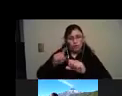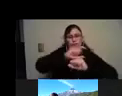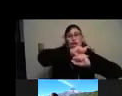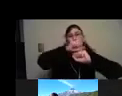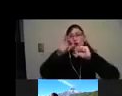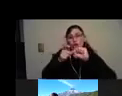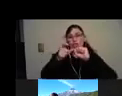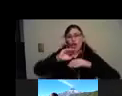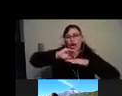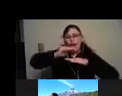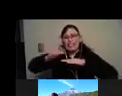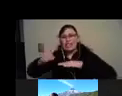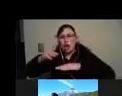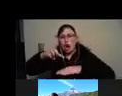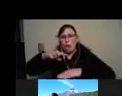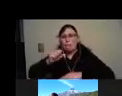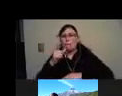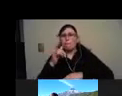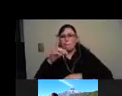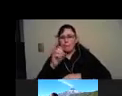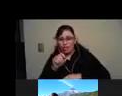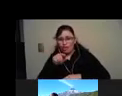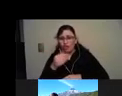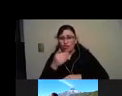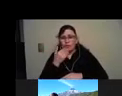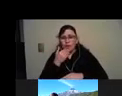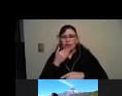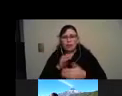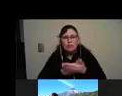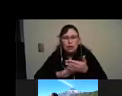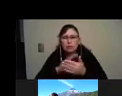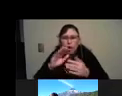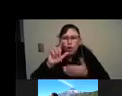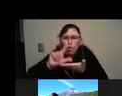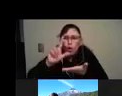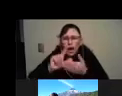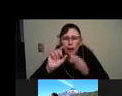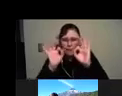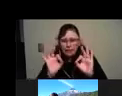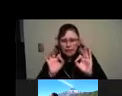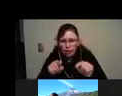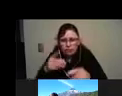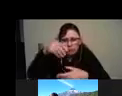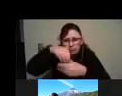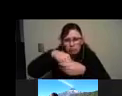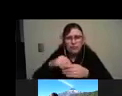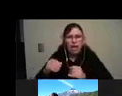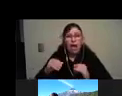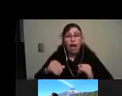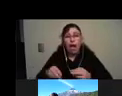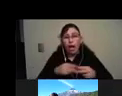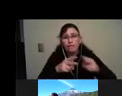pálido, ¿ya? Porque en el fondo habla de las regiones particularmente que forman parte de esta vía piramidal,